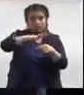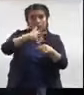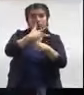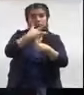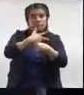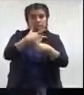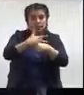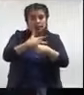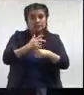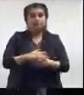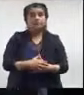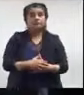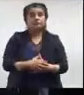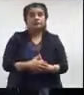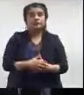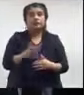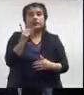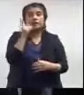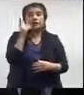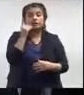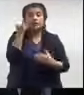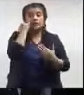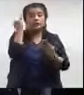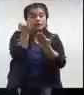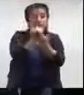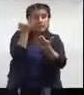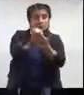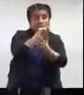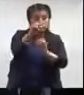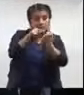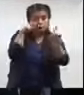su competencia. Dirección de Investigaciones